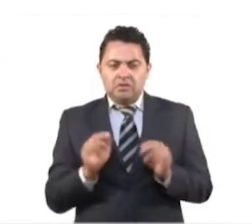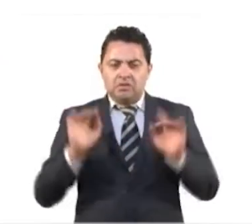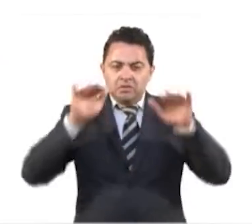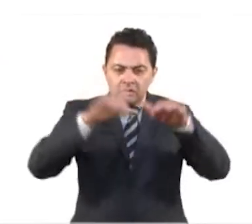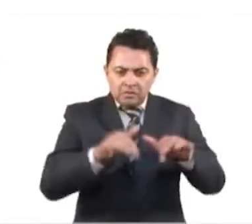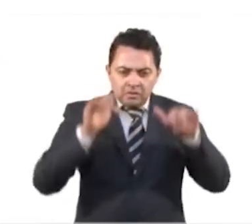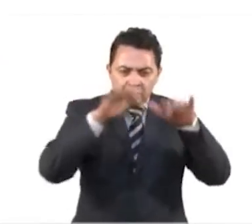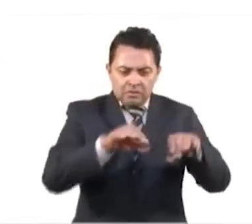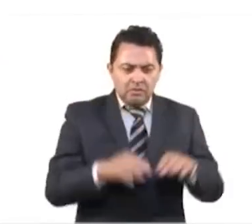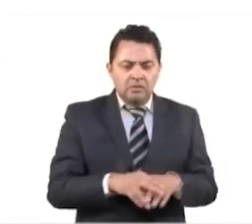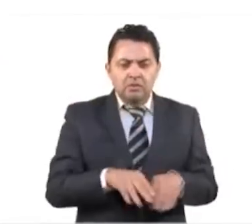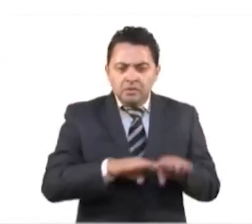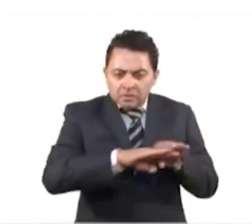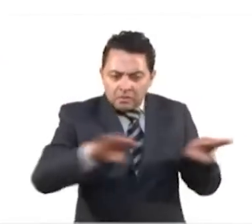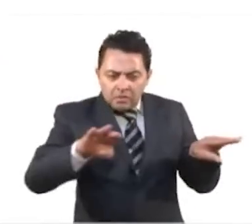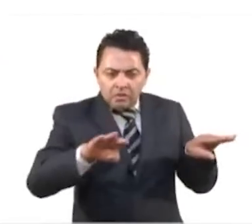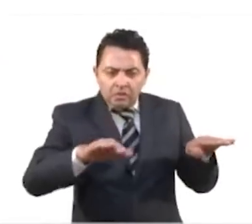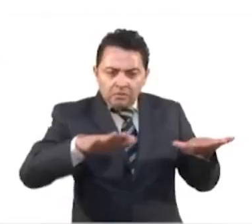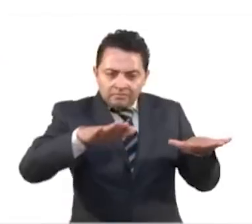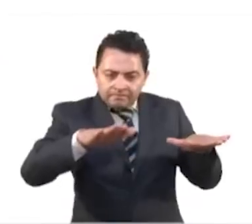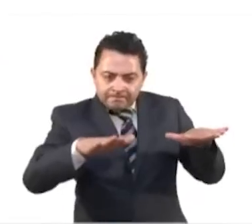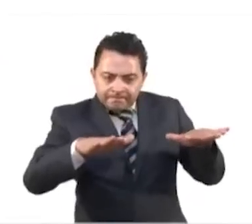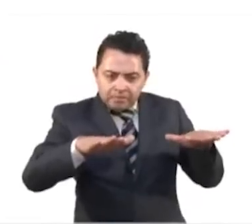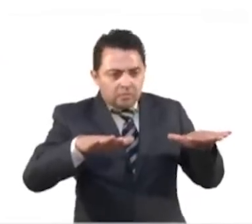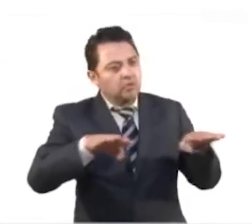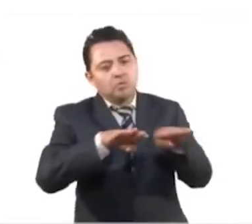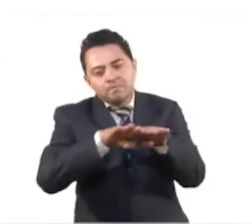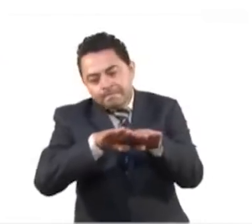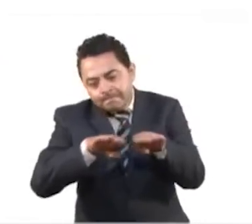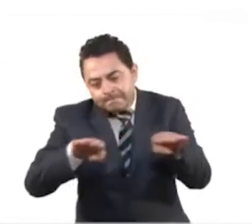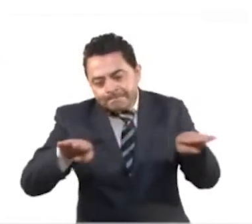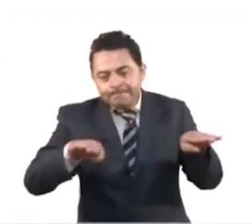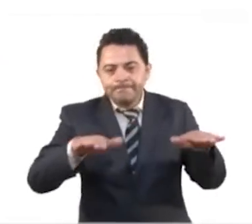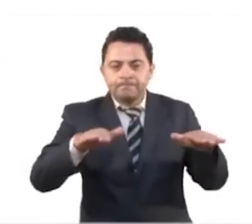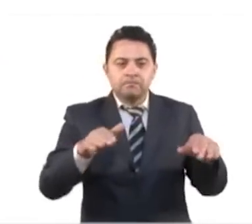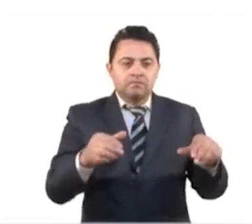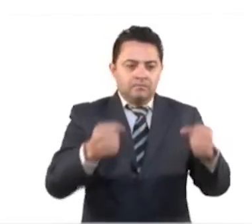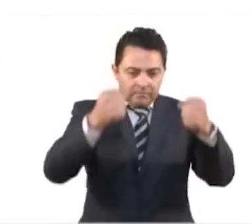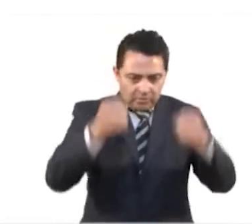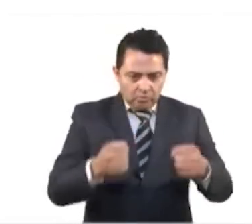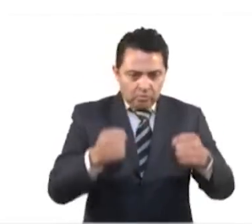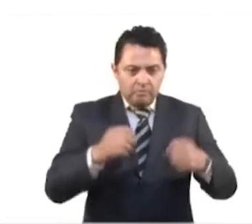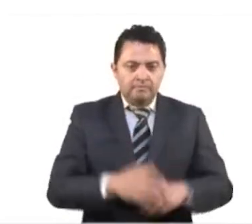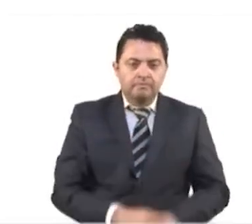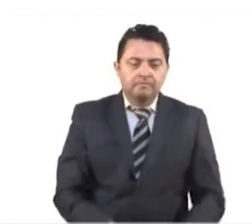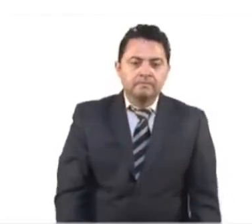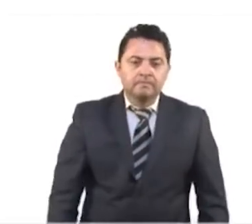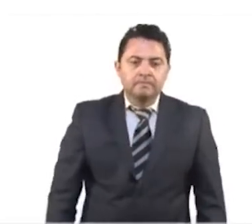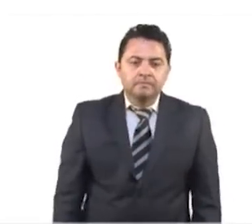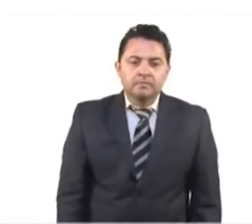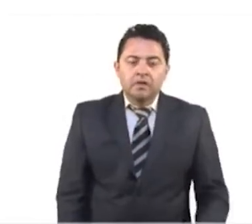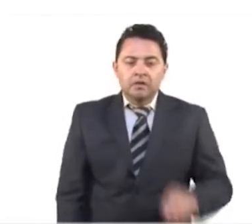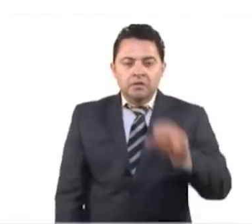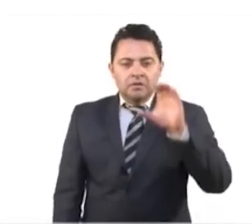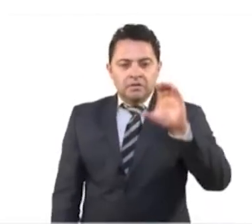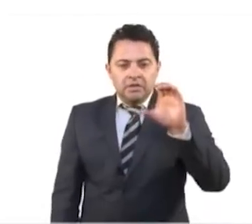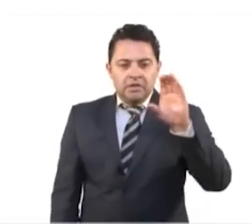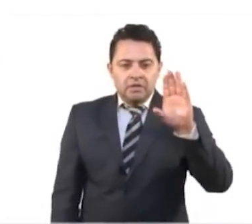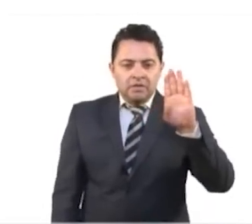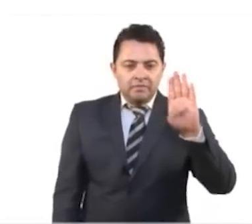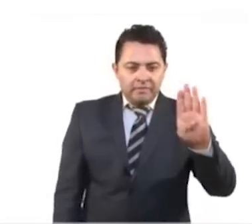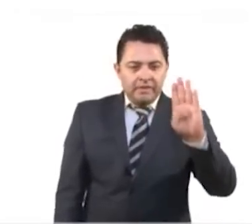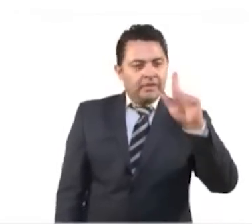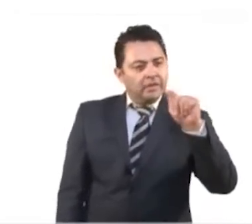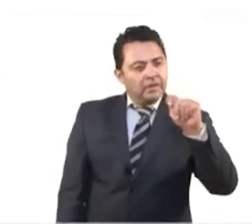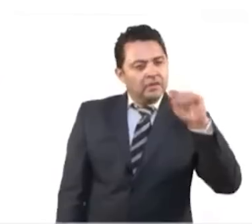control y seguimiento de trenes, el CBTC, también fue verificado por el proveedor correspondiente para garantizar